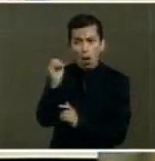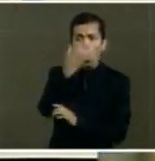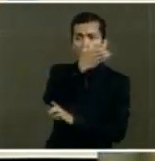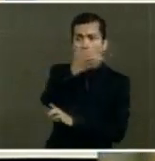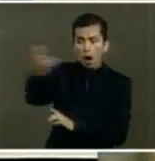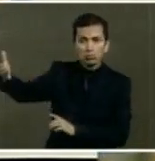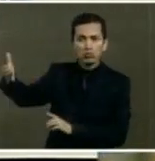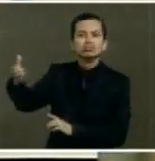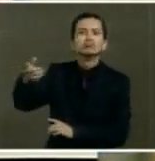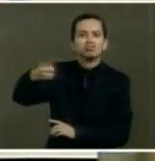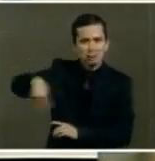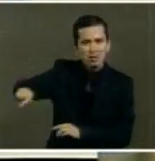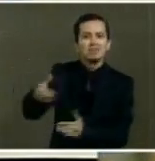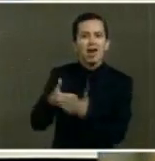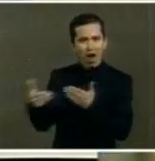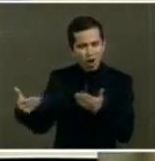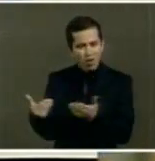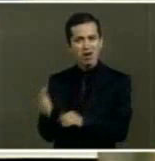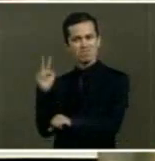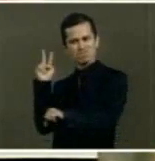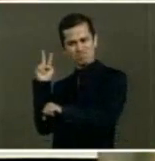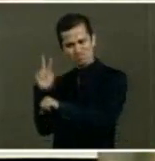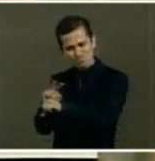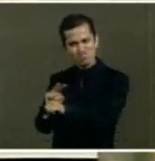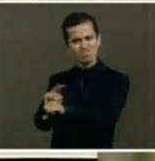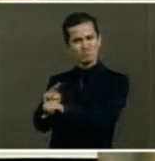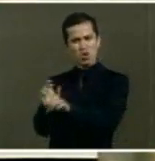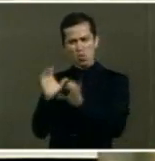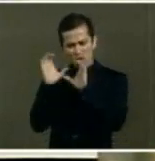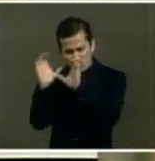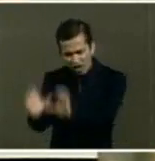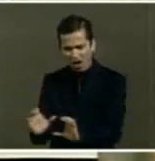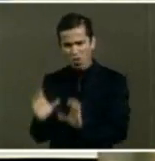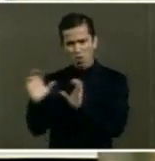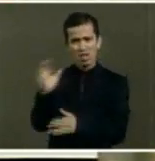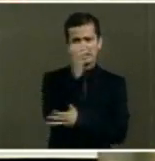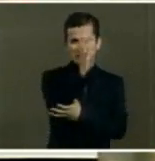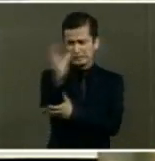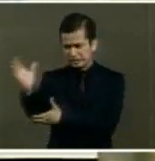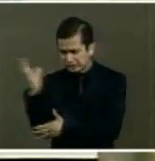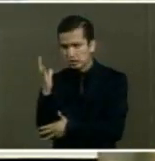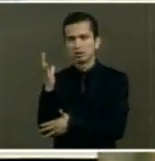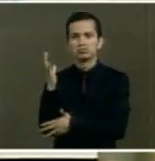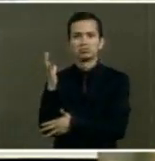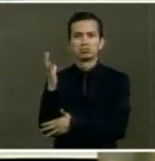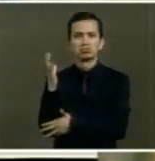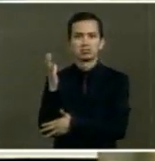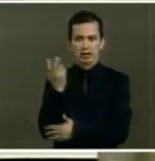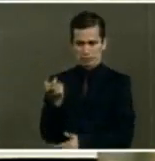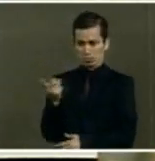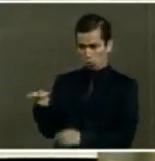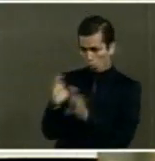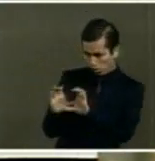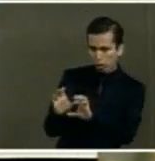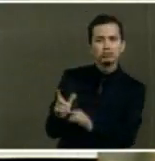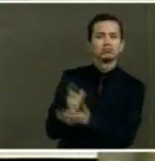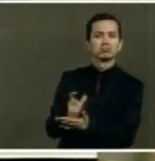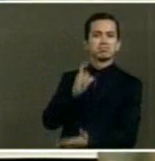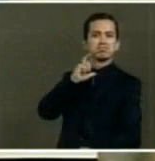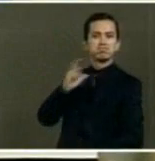ahora protegen el bosque o la selva donde viven y por esa sola razón reciben un pago a través de